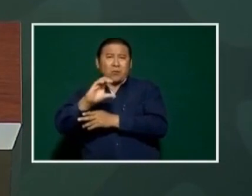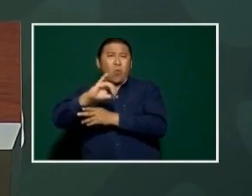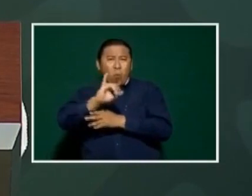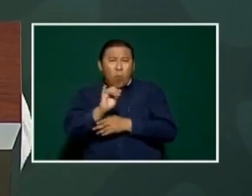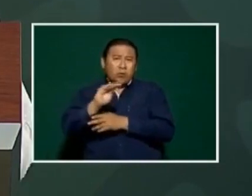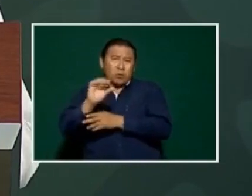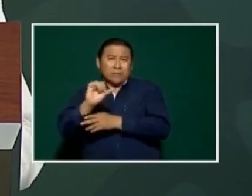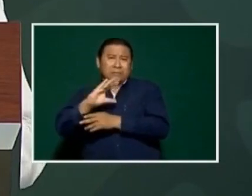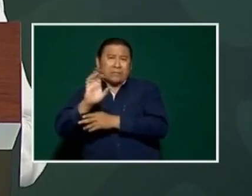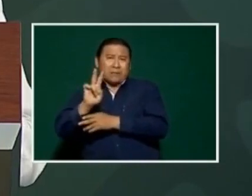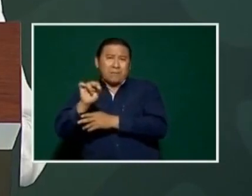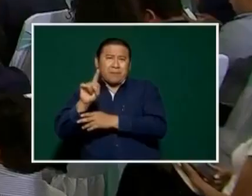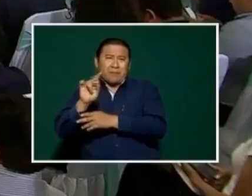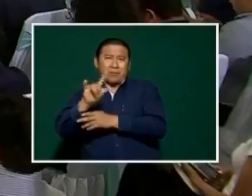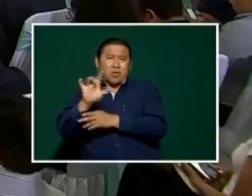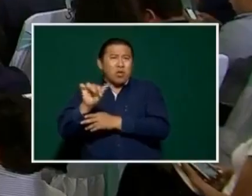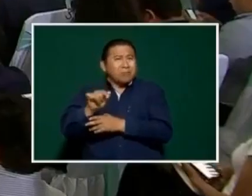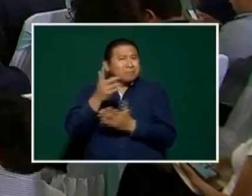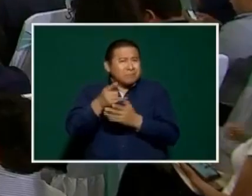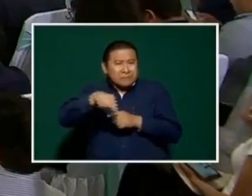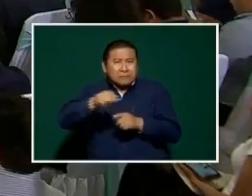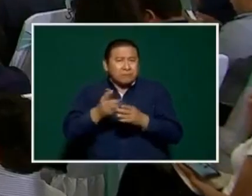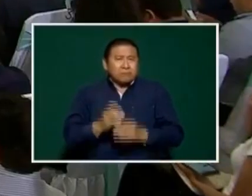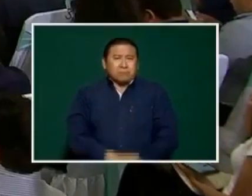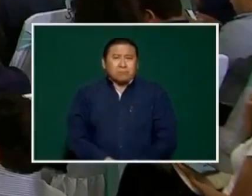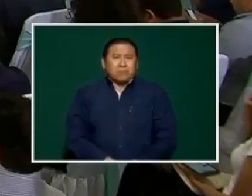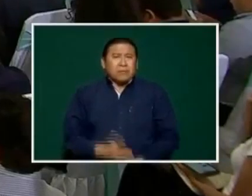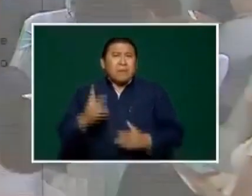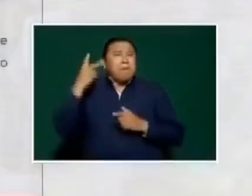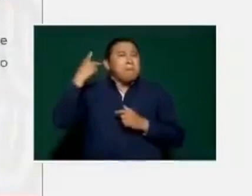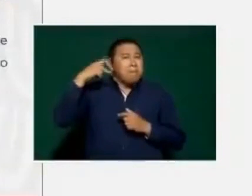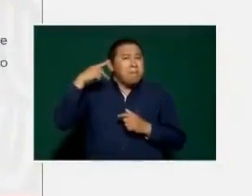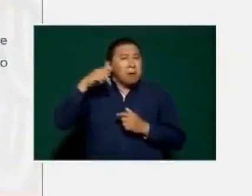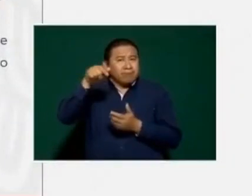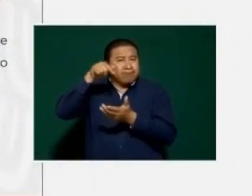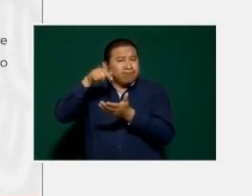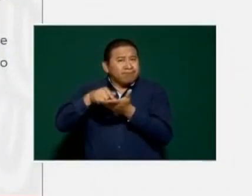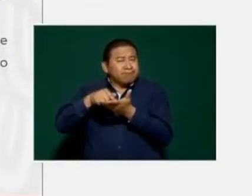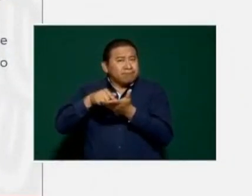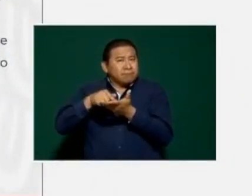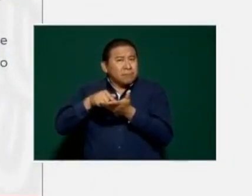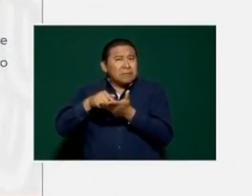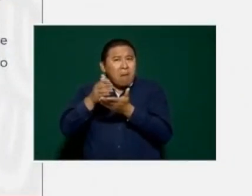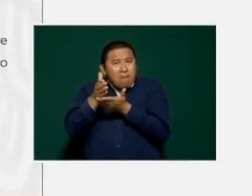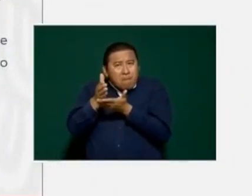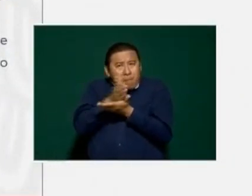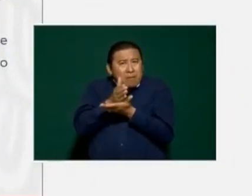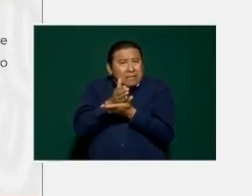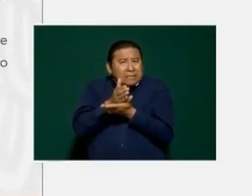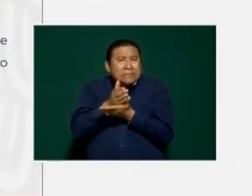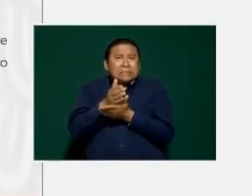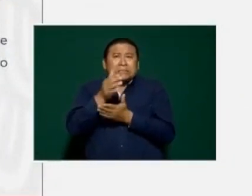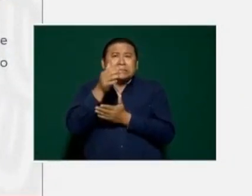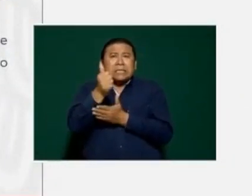cervantes lópez en acajete puebla estaba dando de menos 6